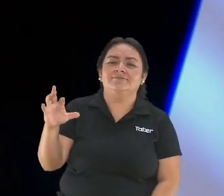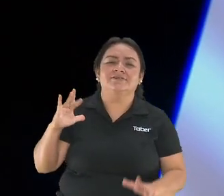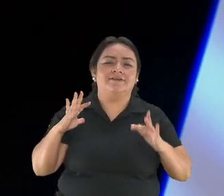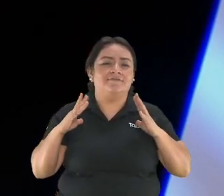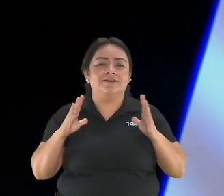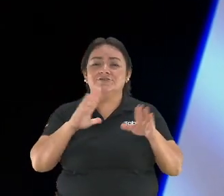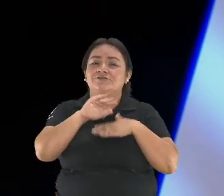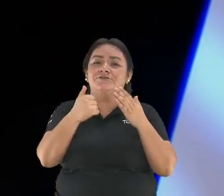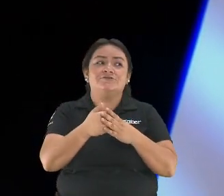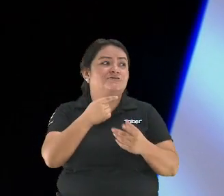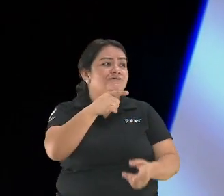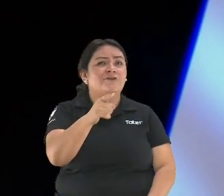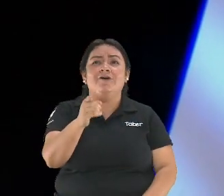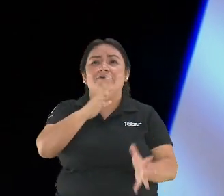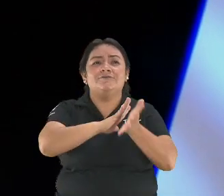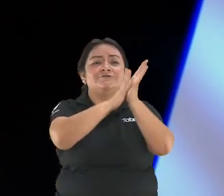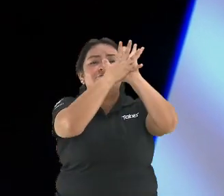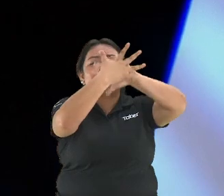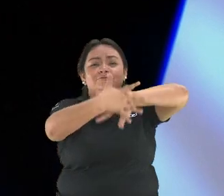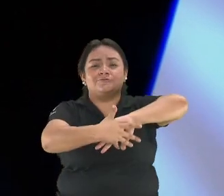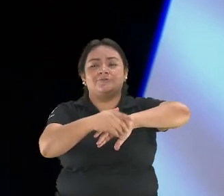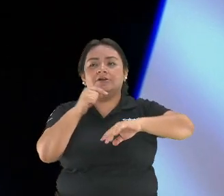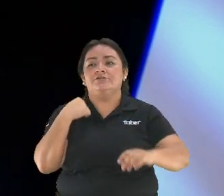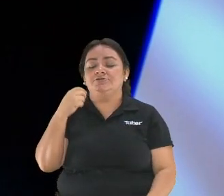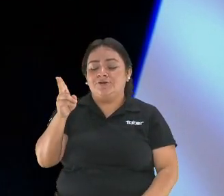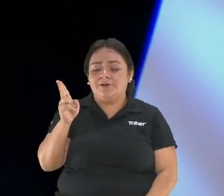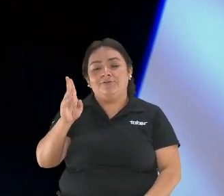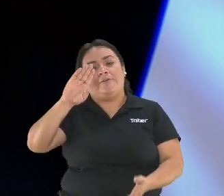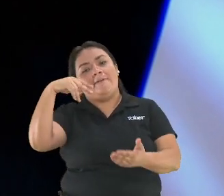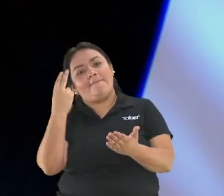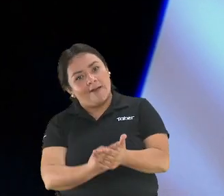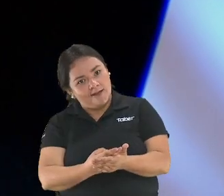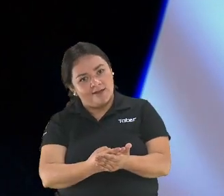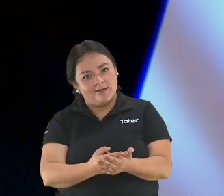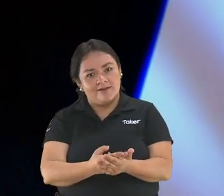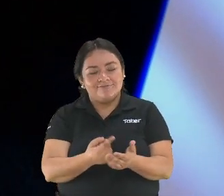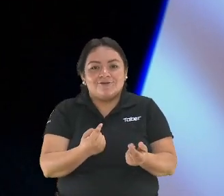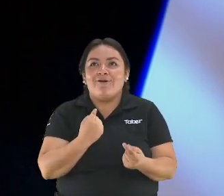todos se subieron en la rueda yo me caí del bus imagines